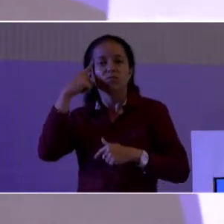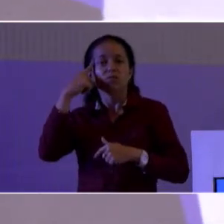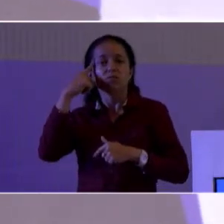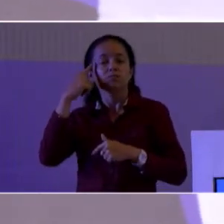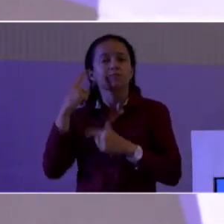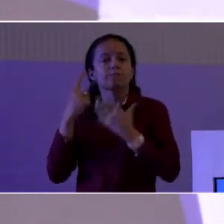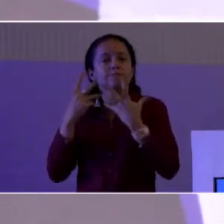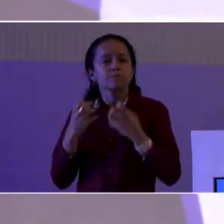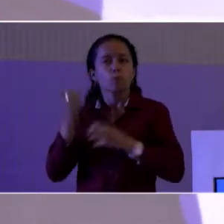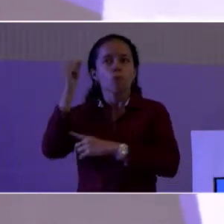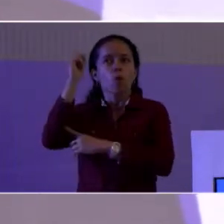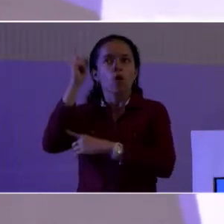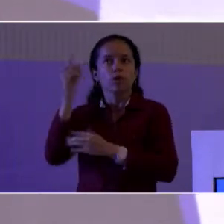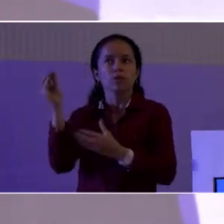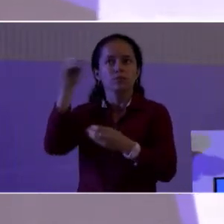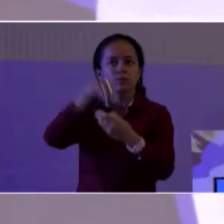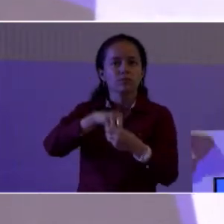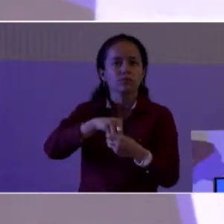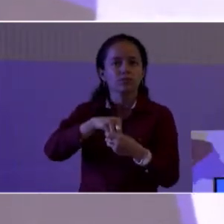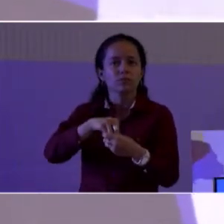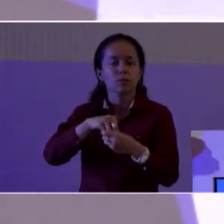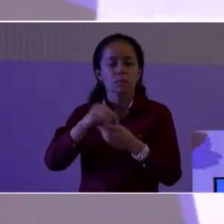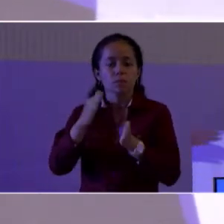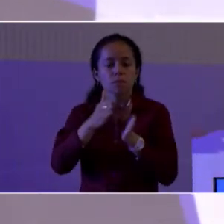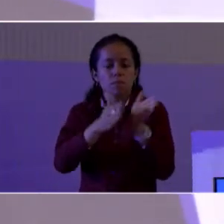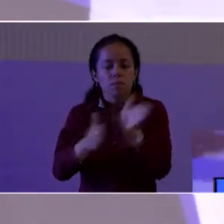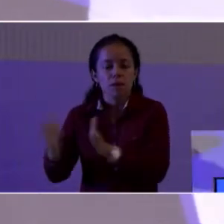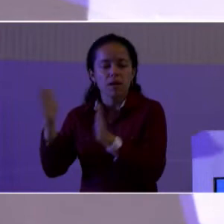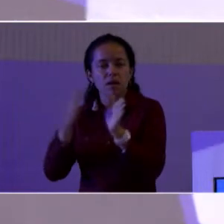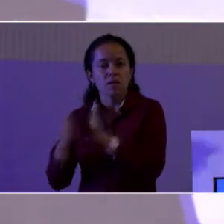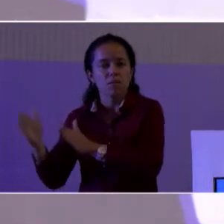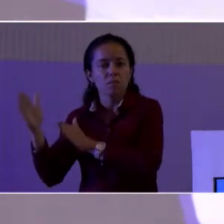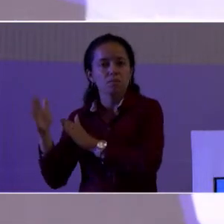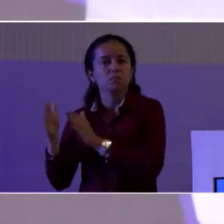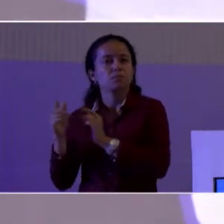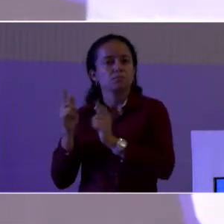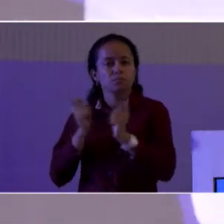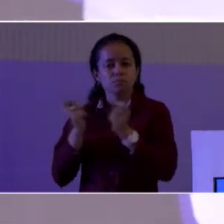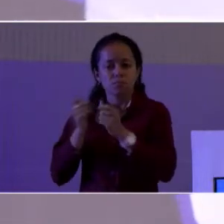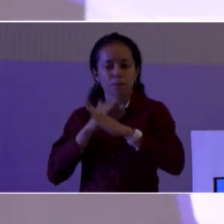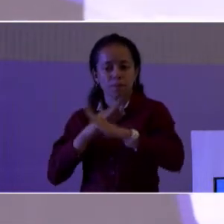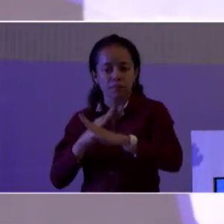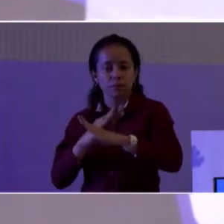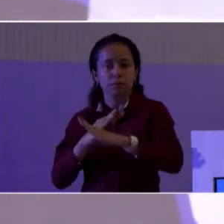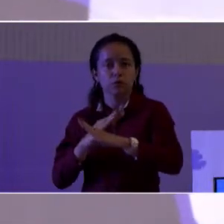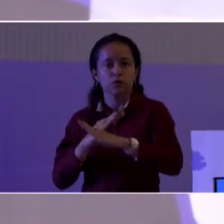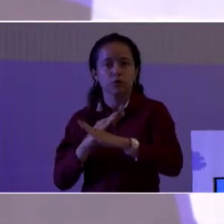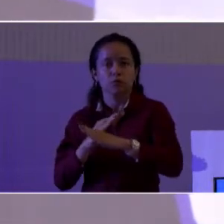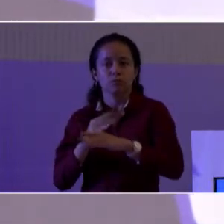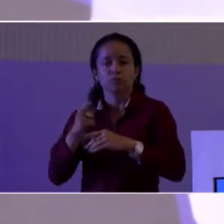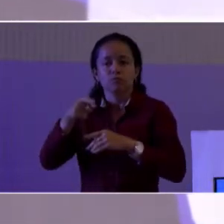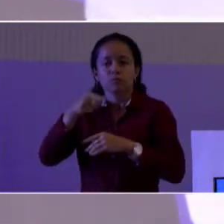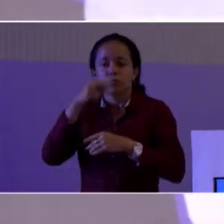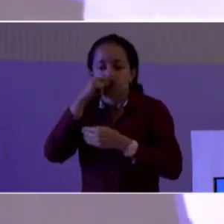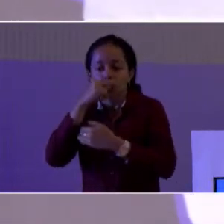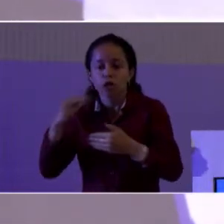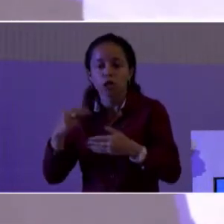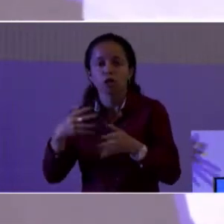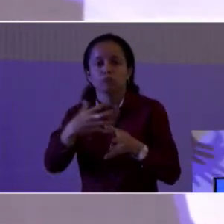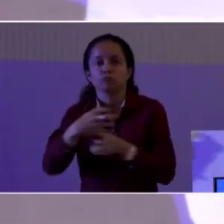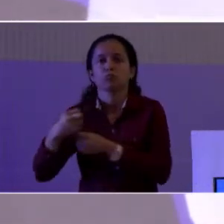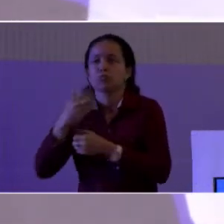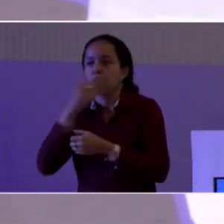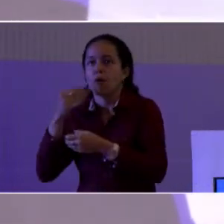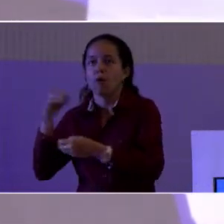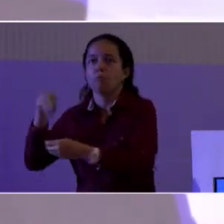de definir políticas y planes para la prevención del reclutamiento. Ahí se decide, y la agencia tiene un asiento